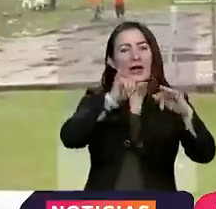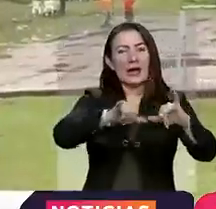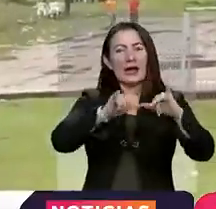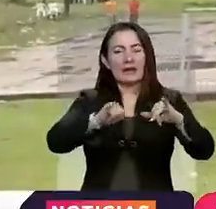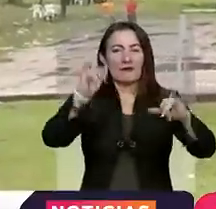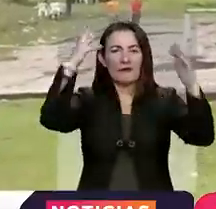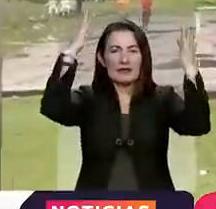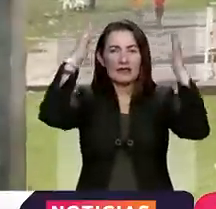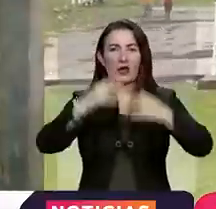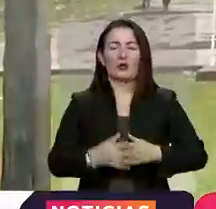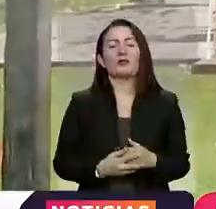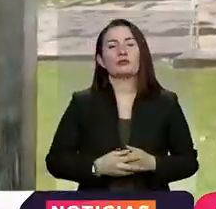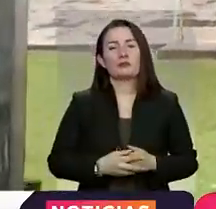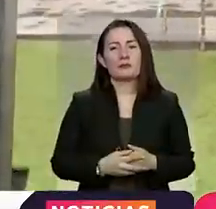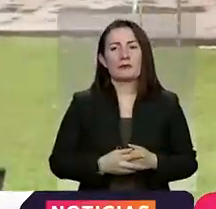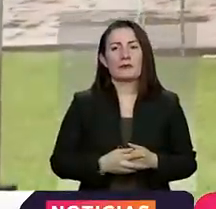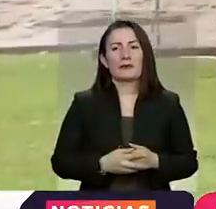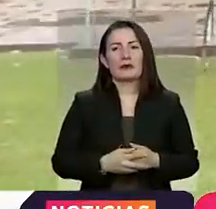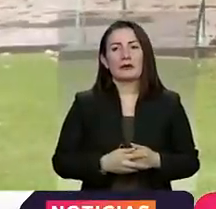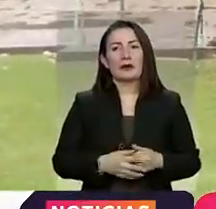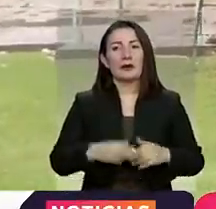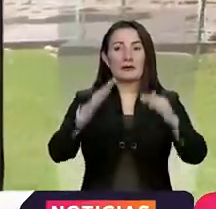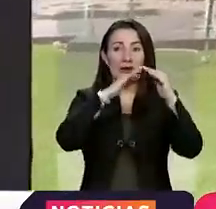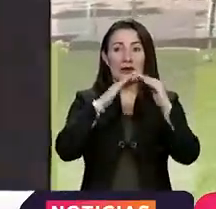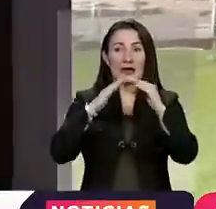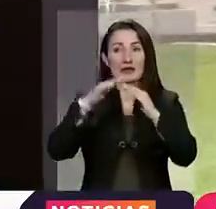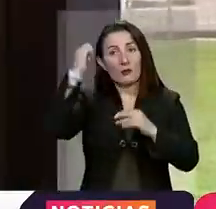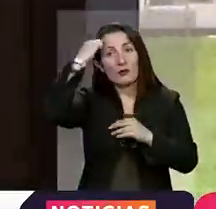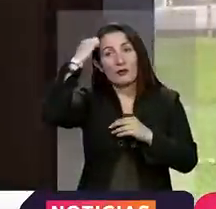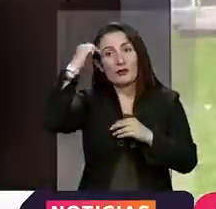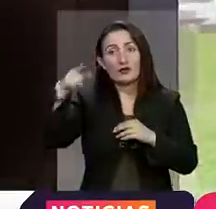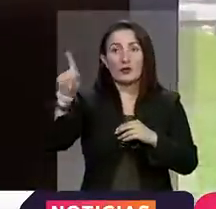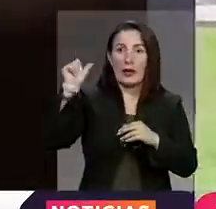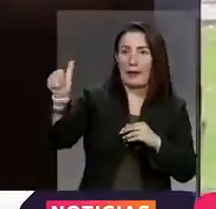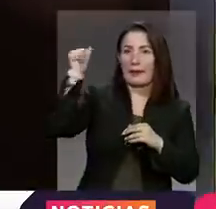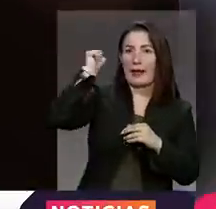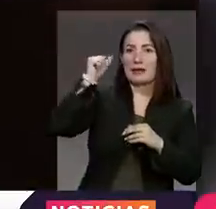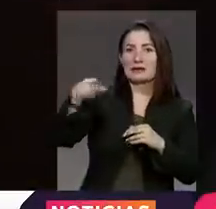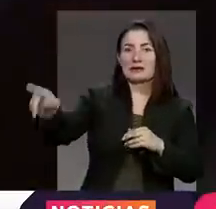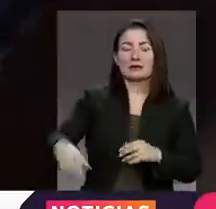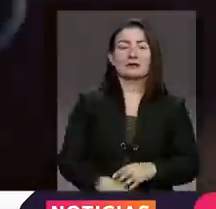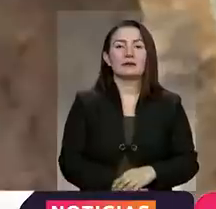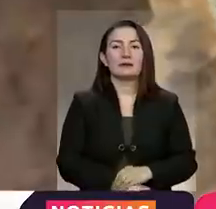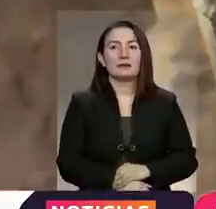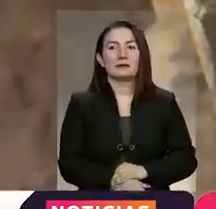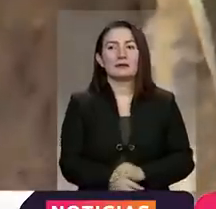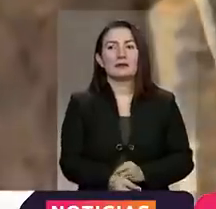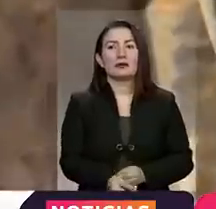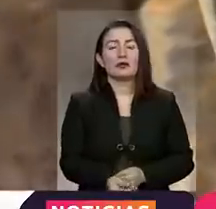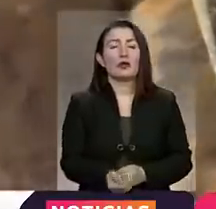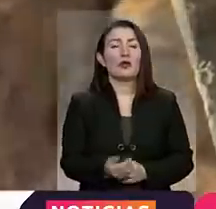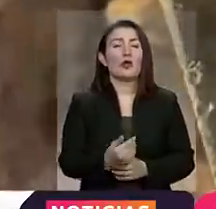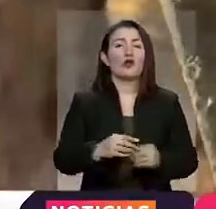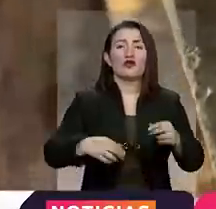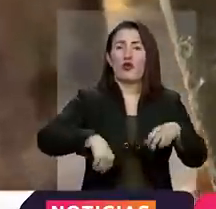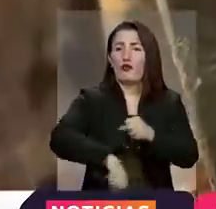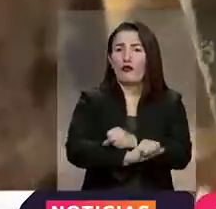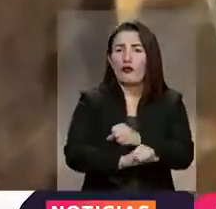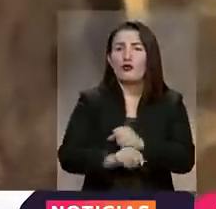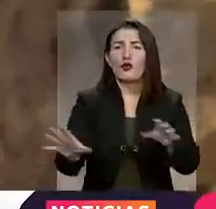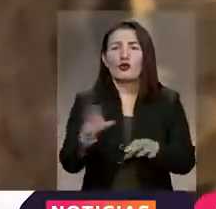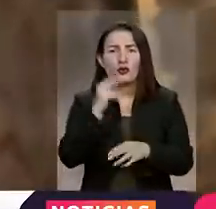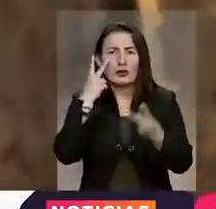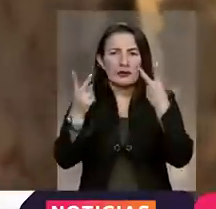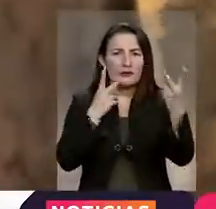en la enfiestados, se mira la casa del profesor que es la de atrás, la cancha, el polideportivo.